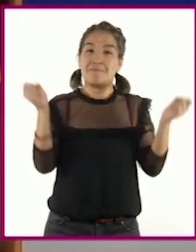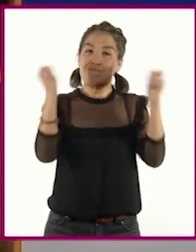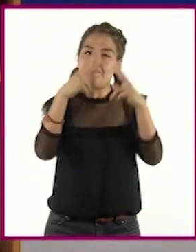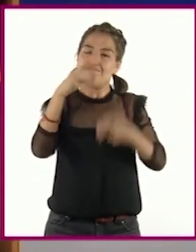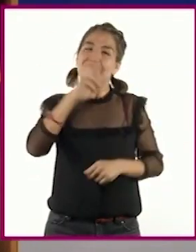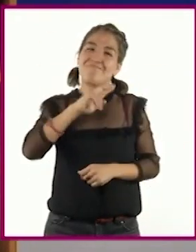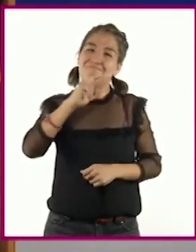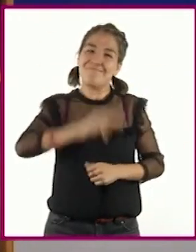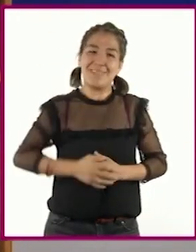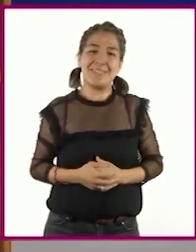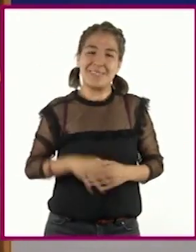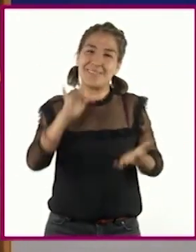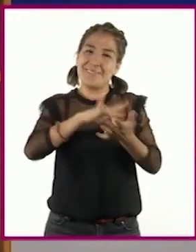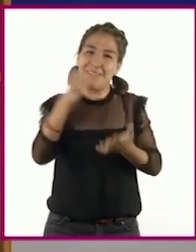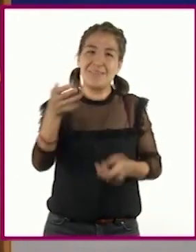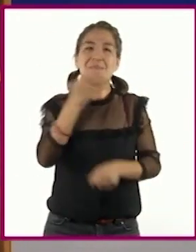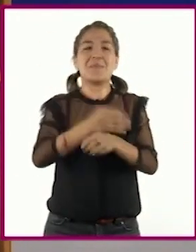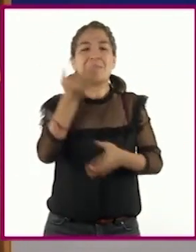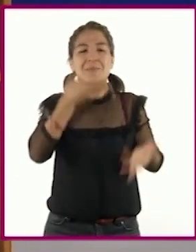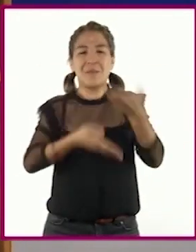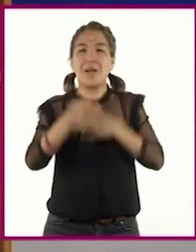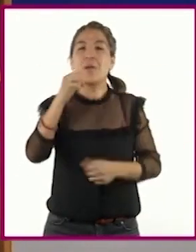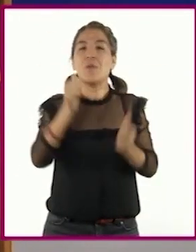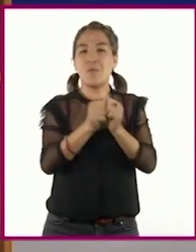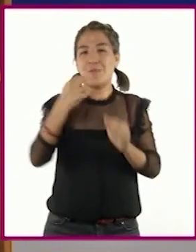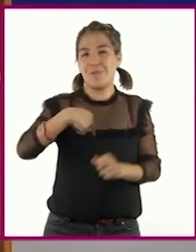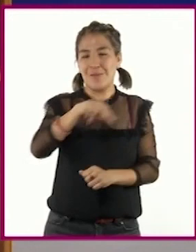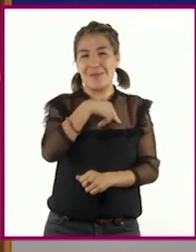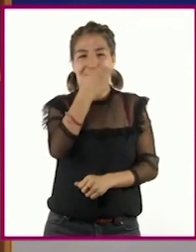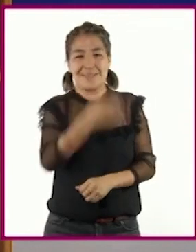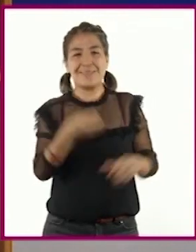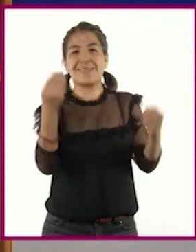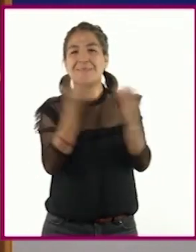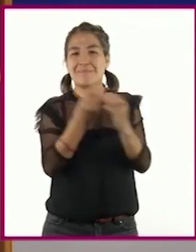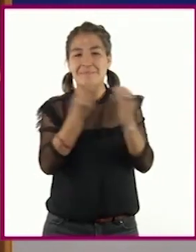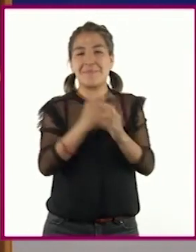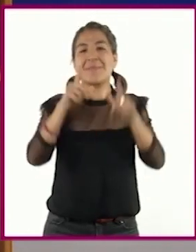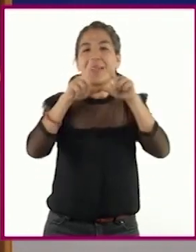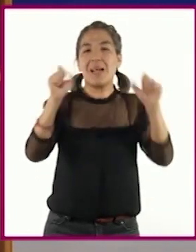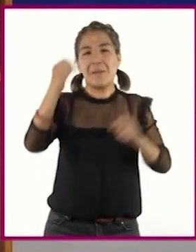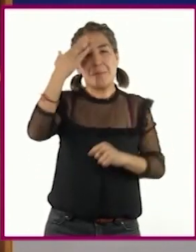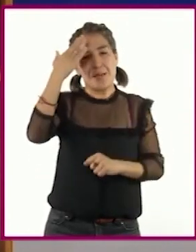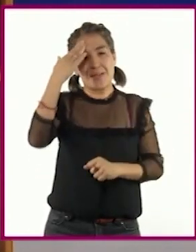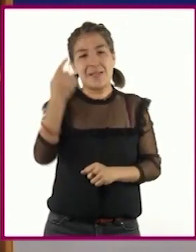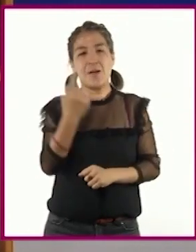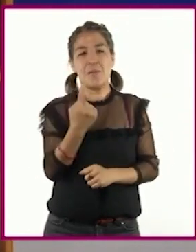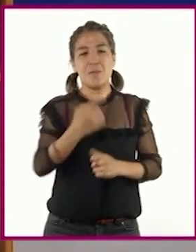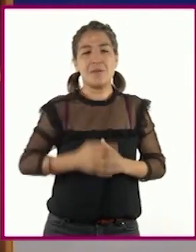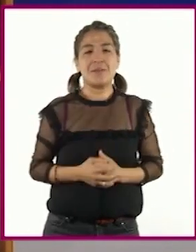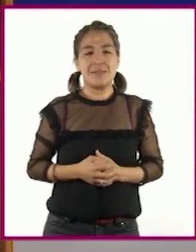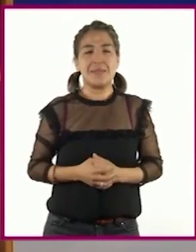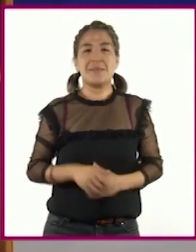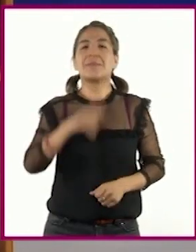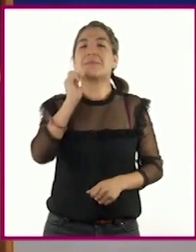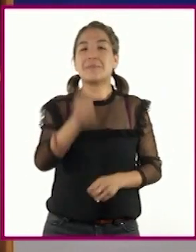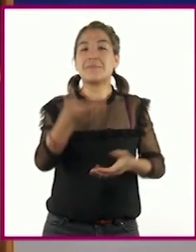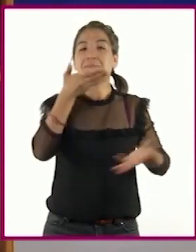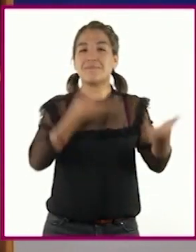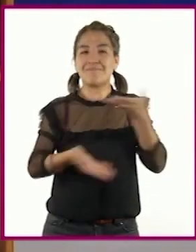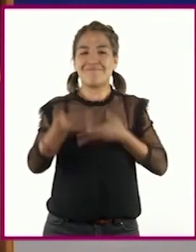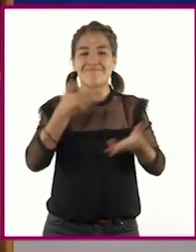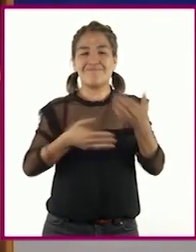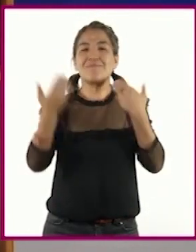vemos pronto. Gracias por compartir con nosotros esta sesión de Lengua Materna 1, en la que hemos